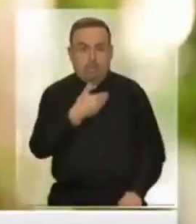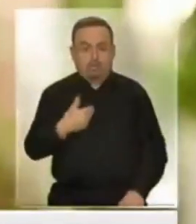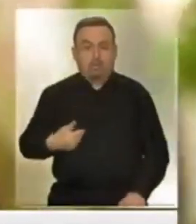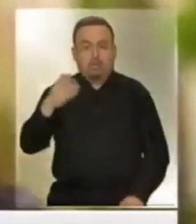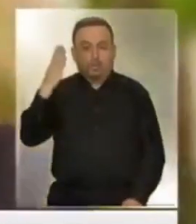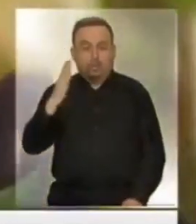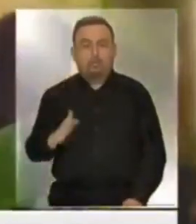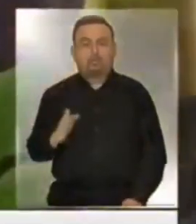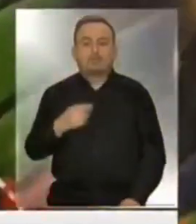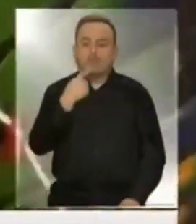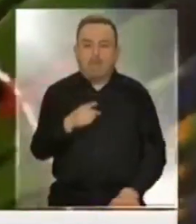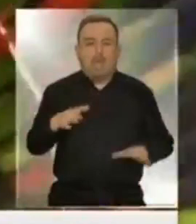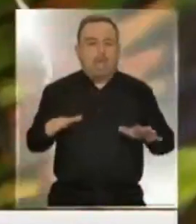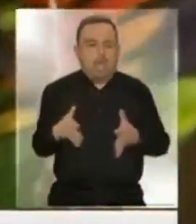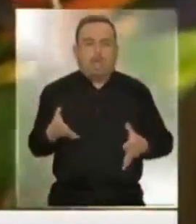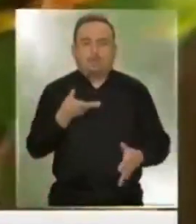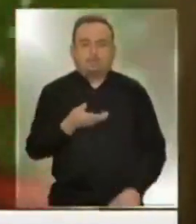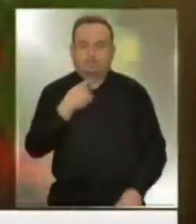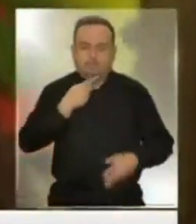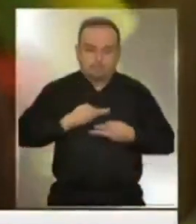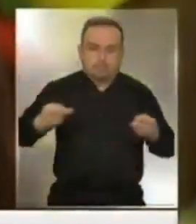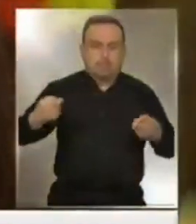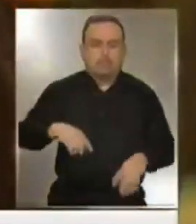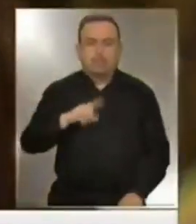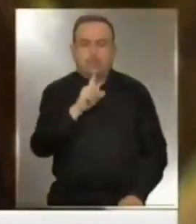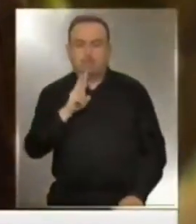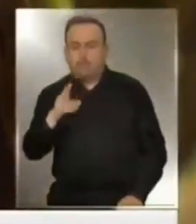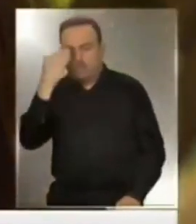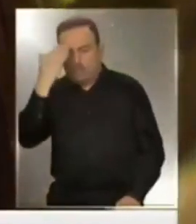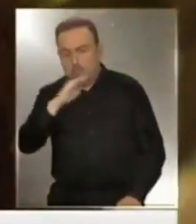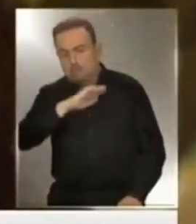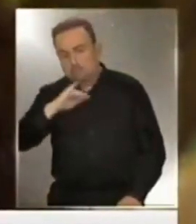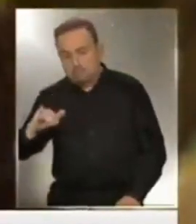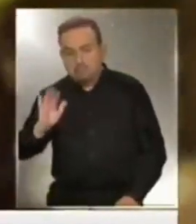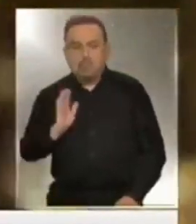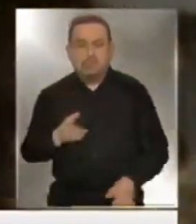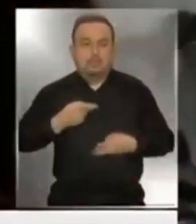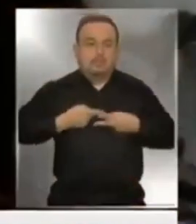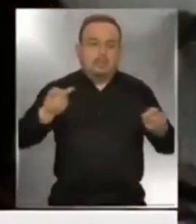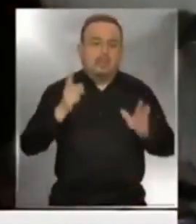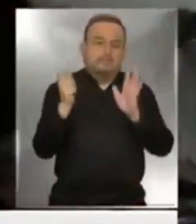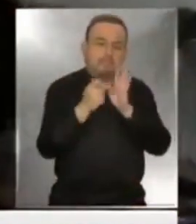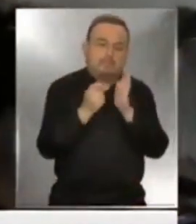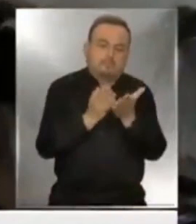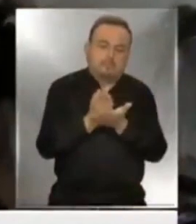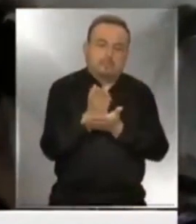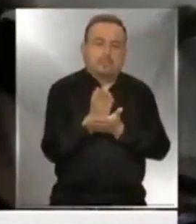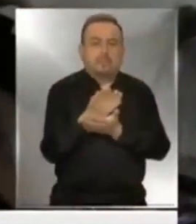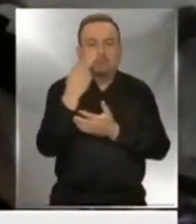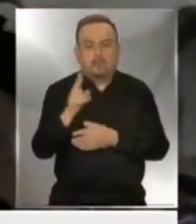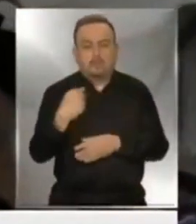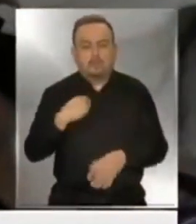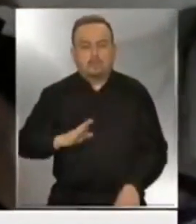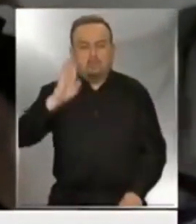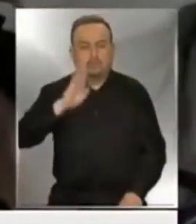epicentro, recordemos que comenzó en China, ajá, después los epicentros pasaron a Europa, España, Italia, después pasó a Estados